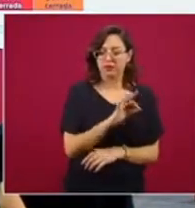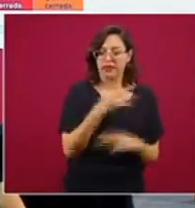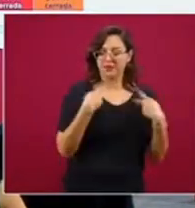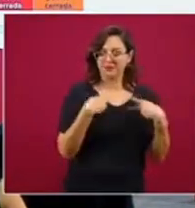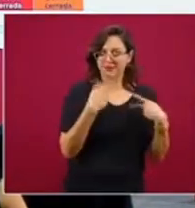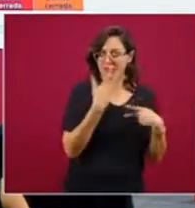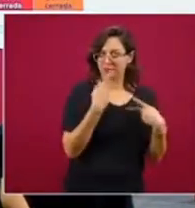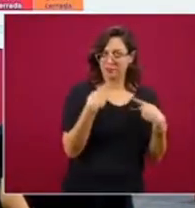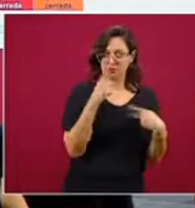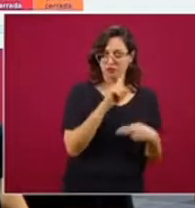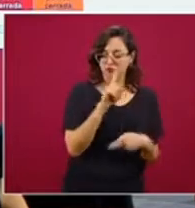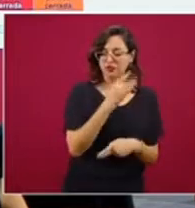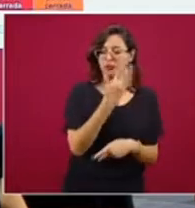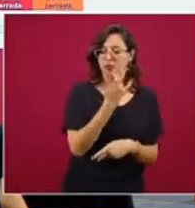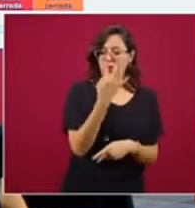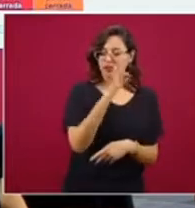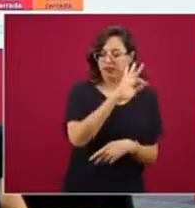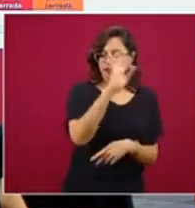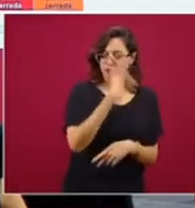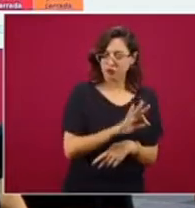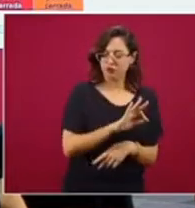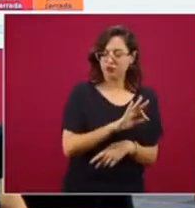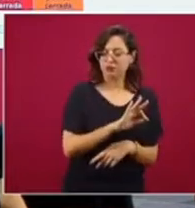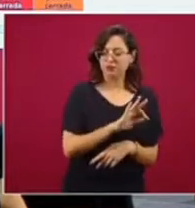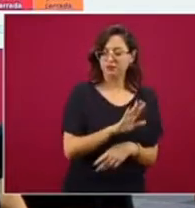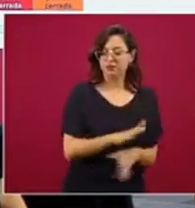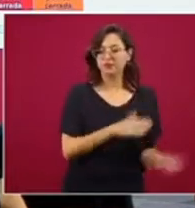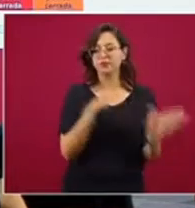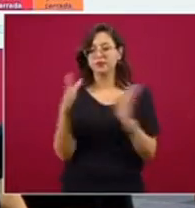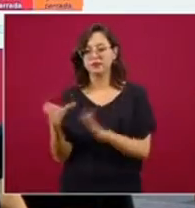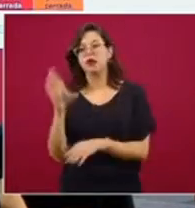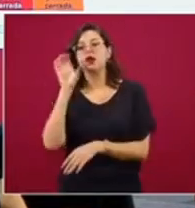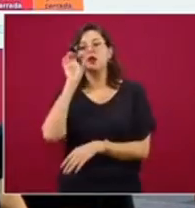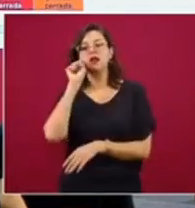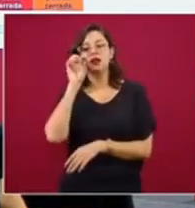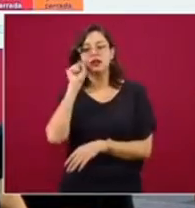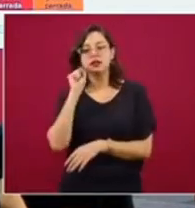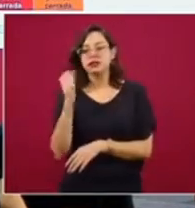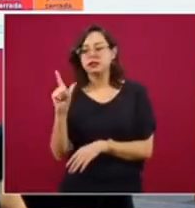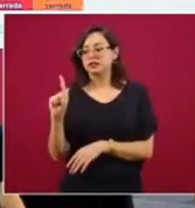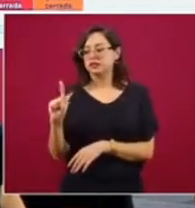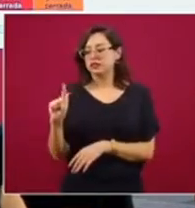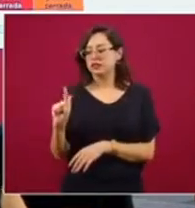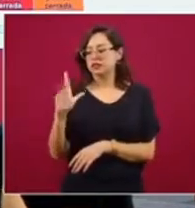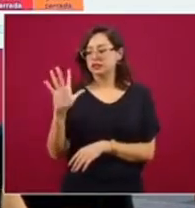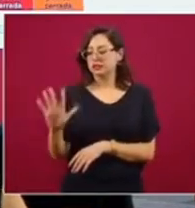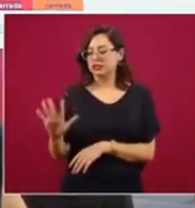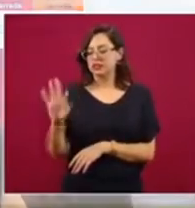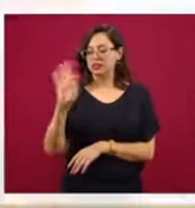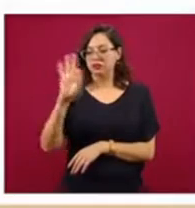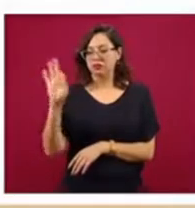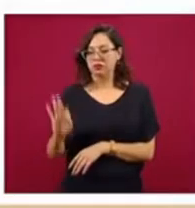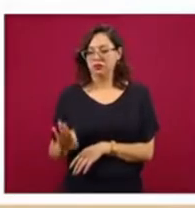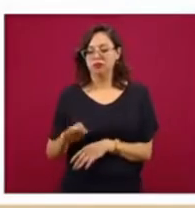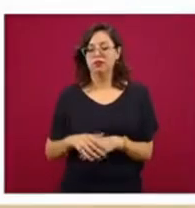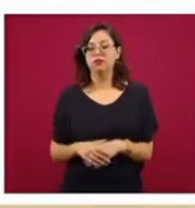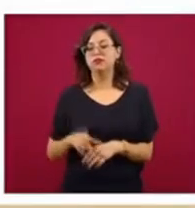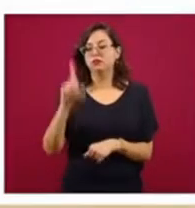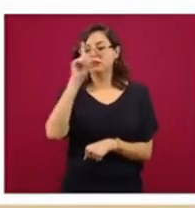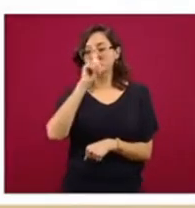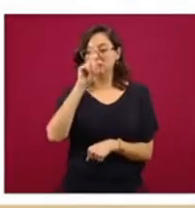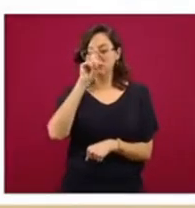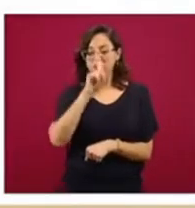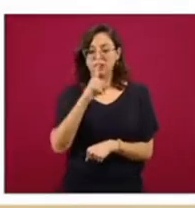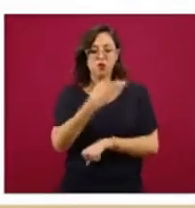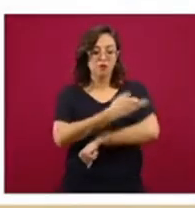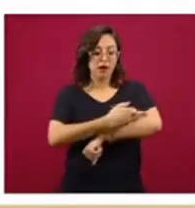50% de las personas de acuerdo con el aforo legal. En semáforo naranja puede pasar a 75% y es recomendable que